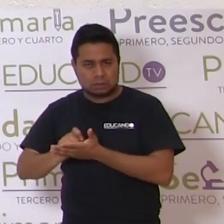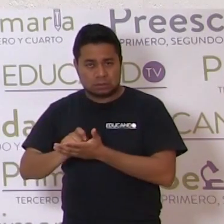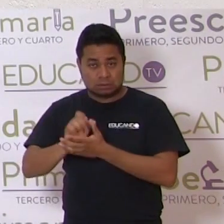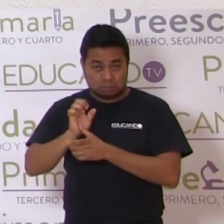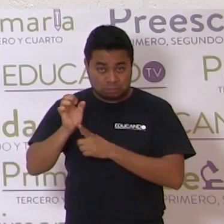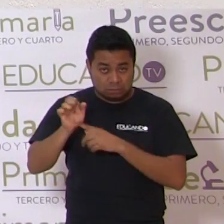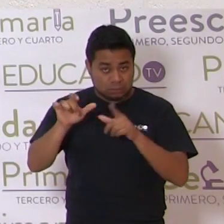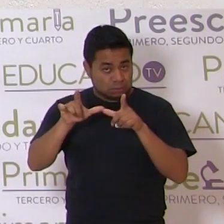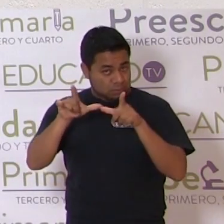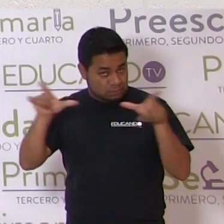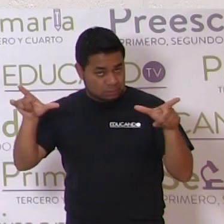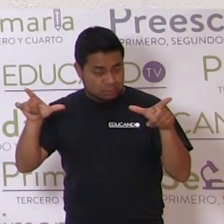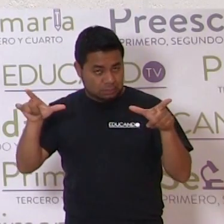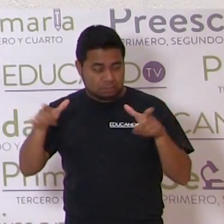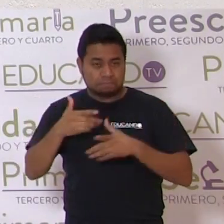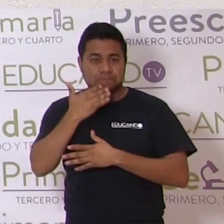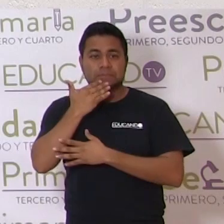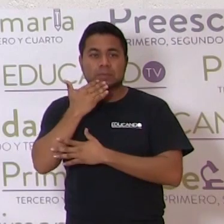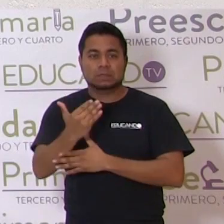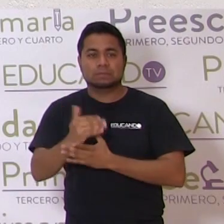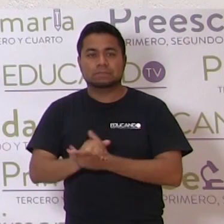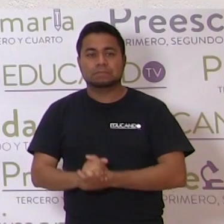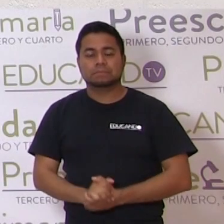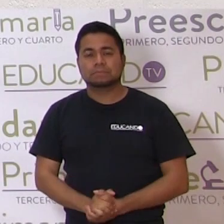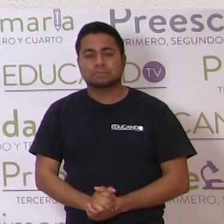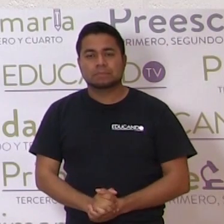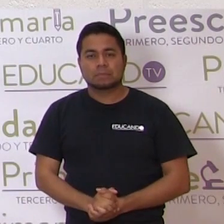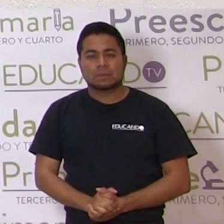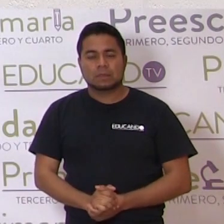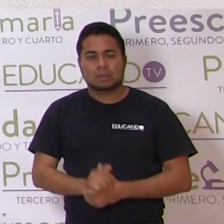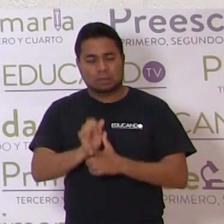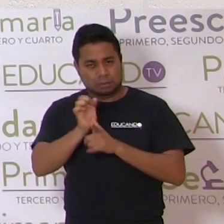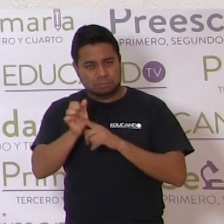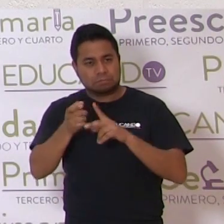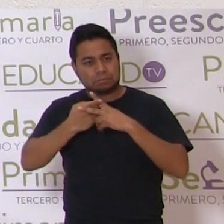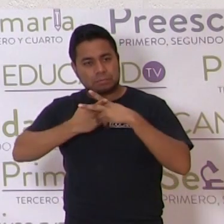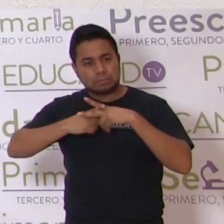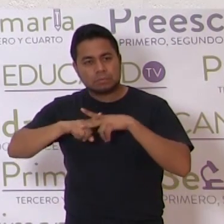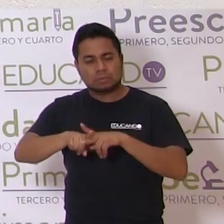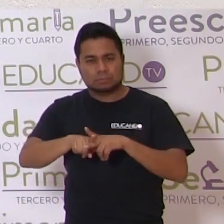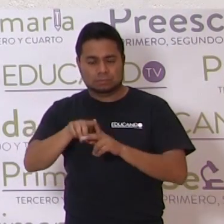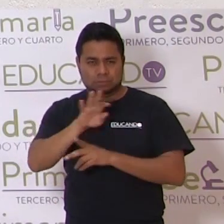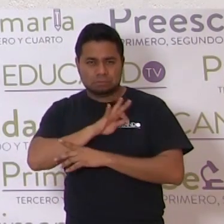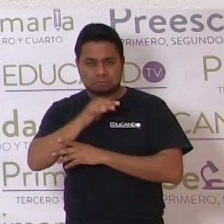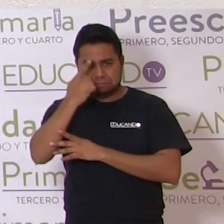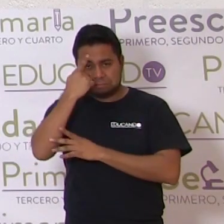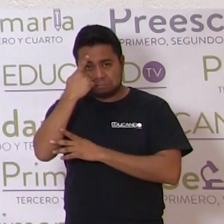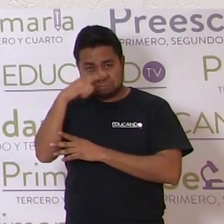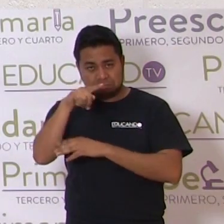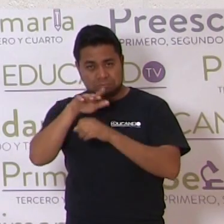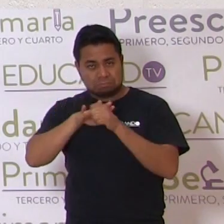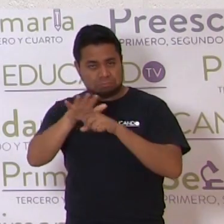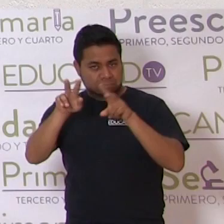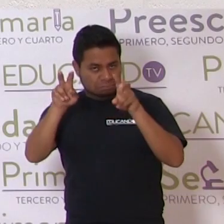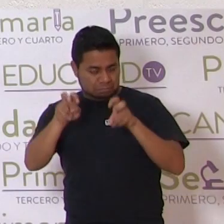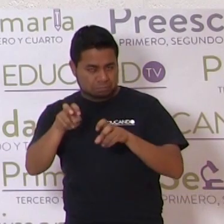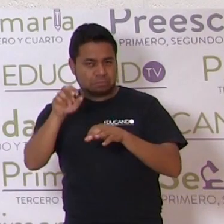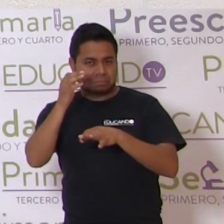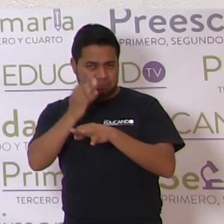listos? Muy bien, pues entonces vamos a empezar abordando este tema.